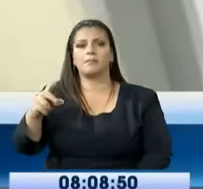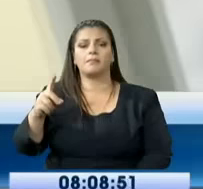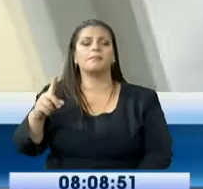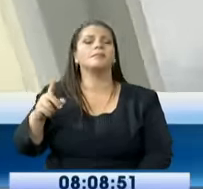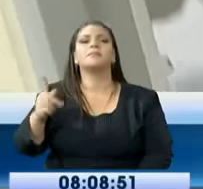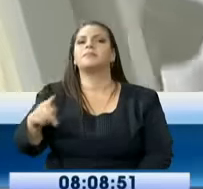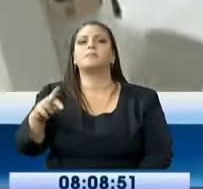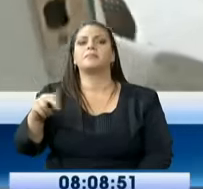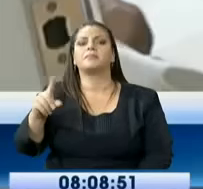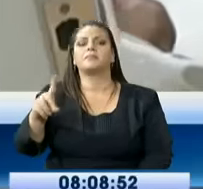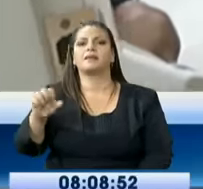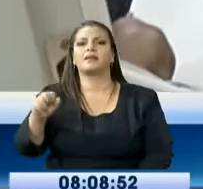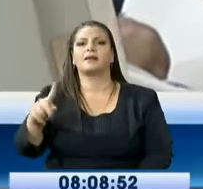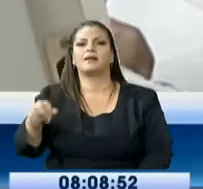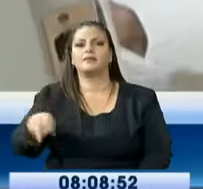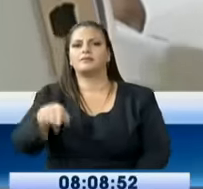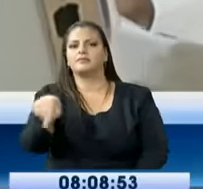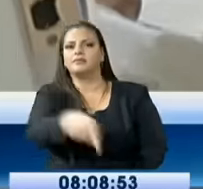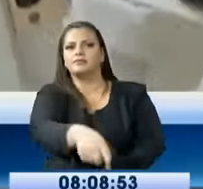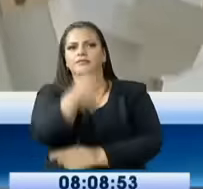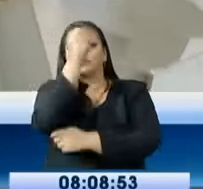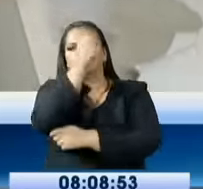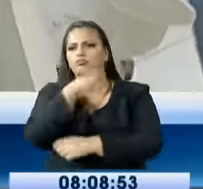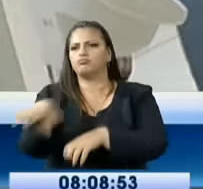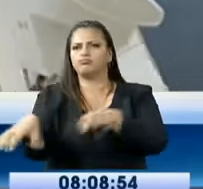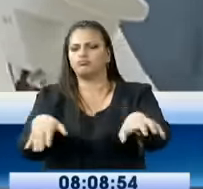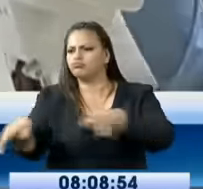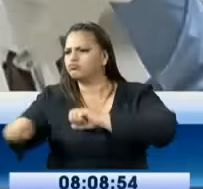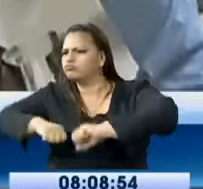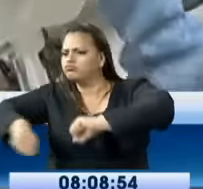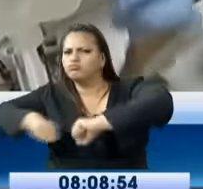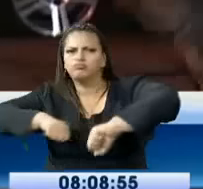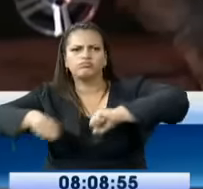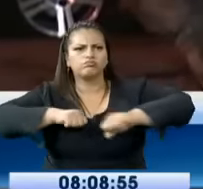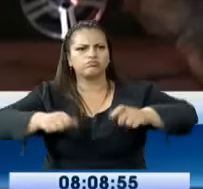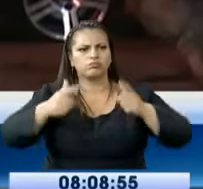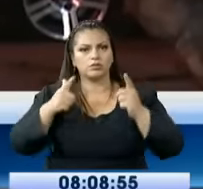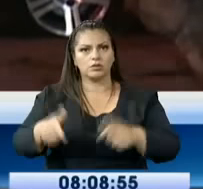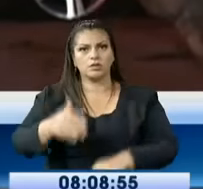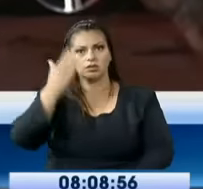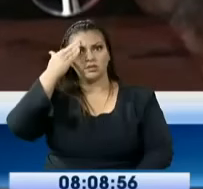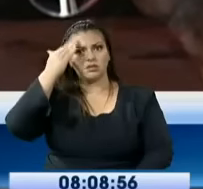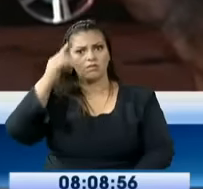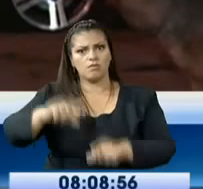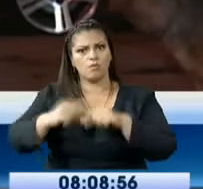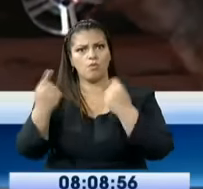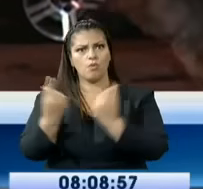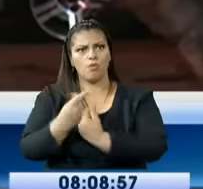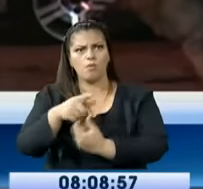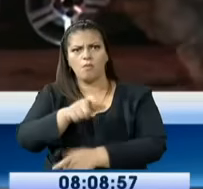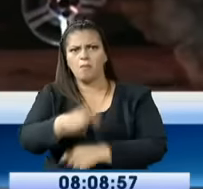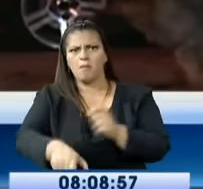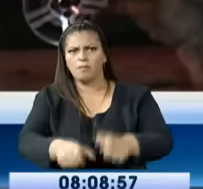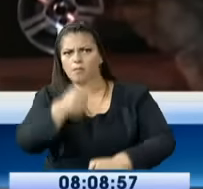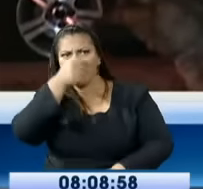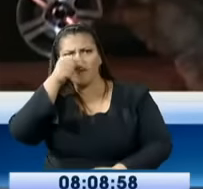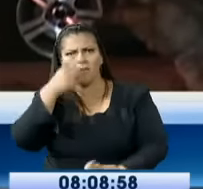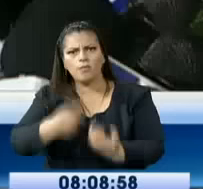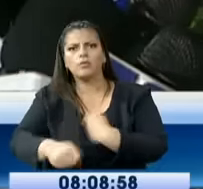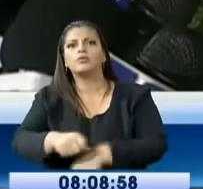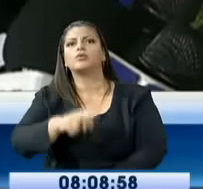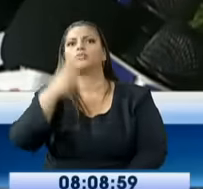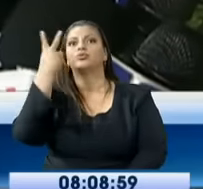al microtráfico como al tráfico internacional de droga, estaba conformada por 2 agentes de la Policía Nacional en servicio